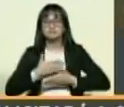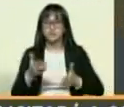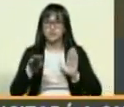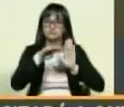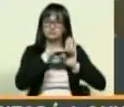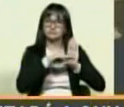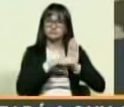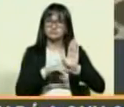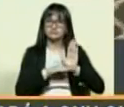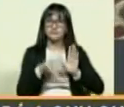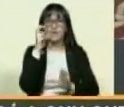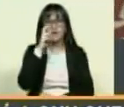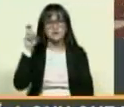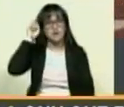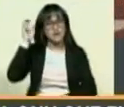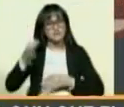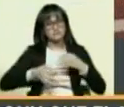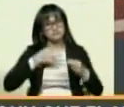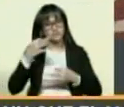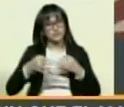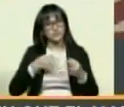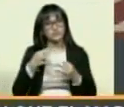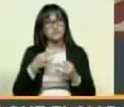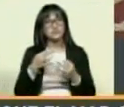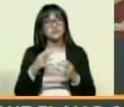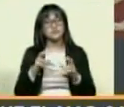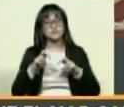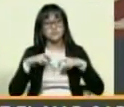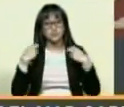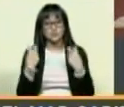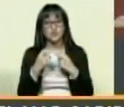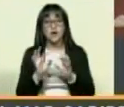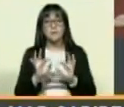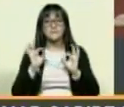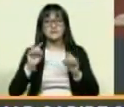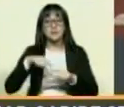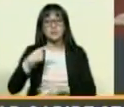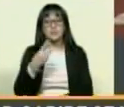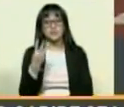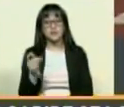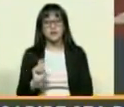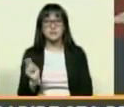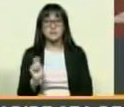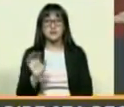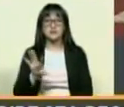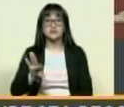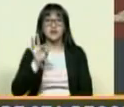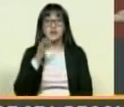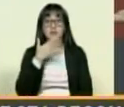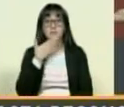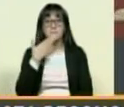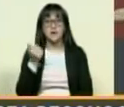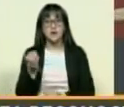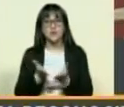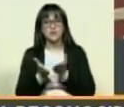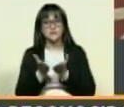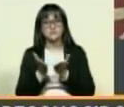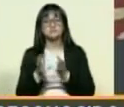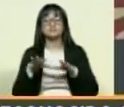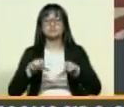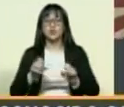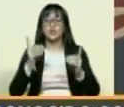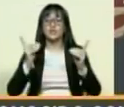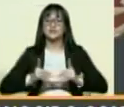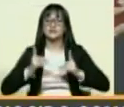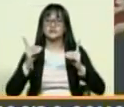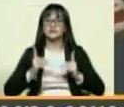canciller de la República que se realizará un consejo de ministros extraordinario en los próximos 3 meses para elegir los mejores servidores que ocupen los espacios de decisión